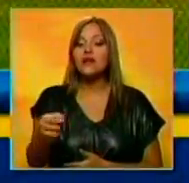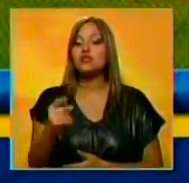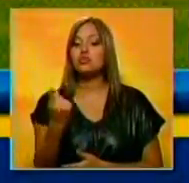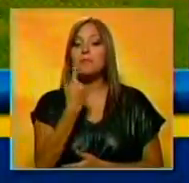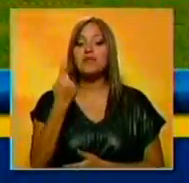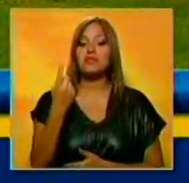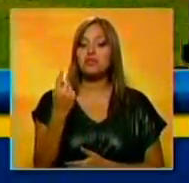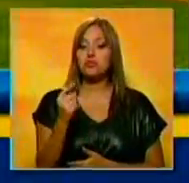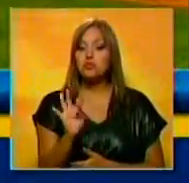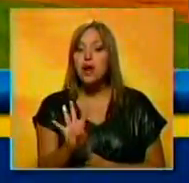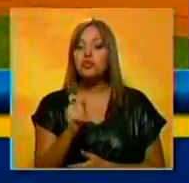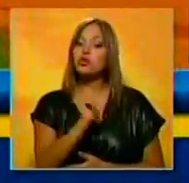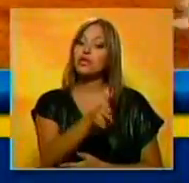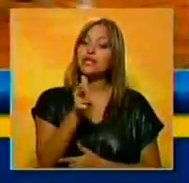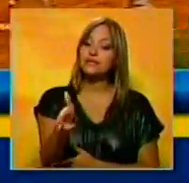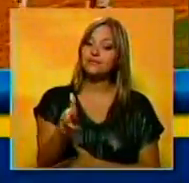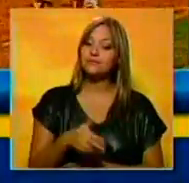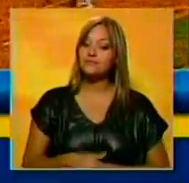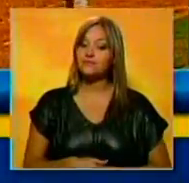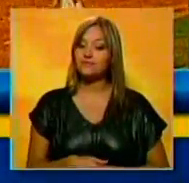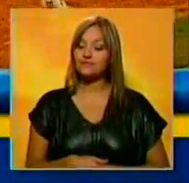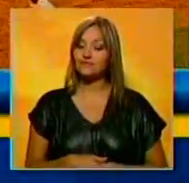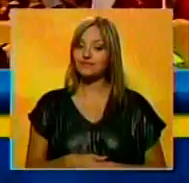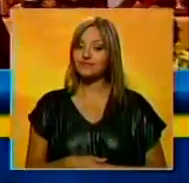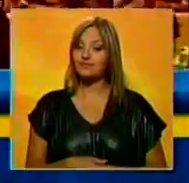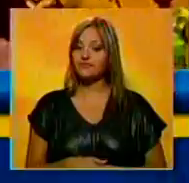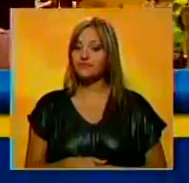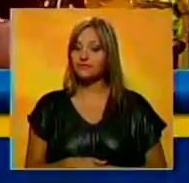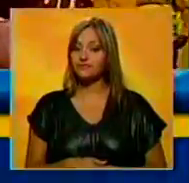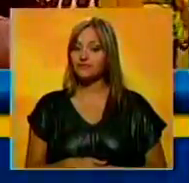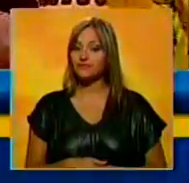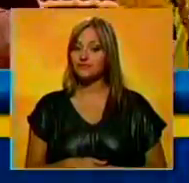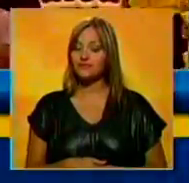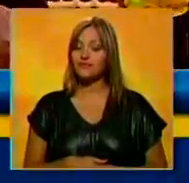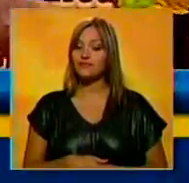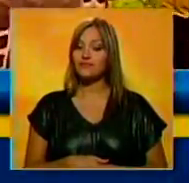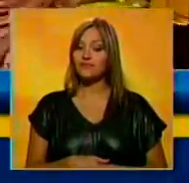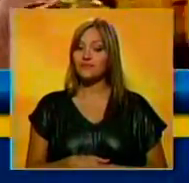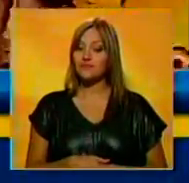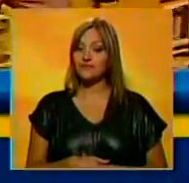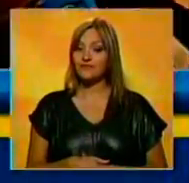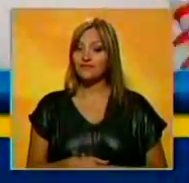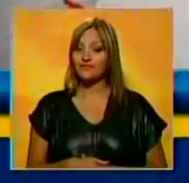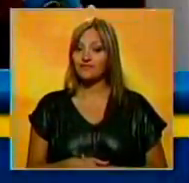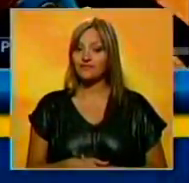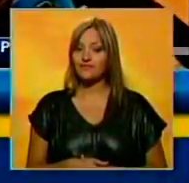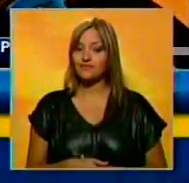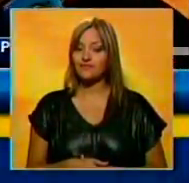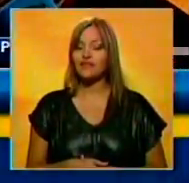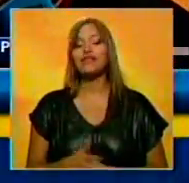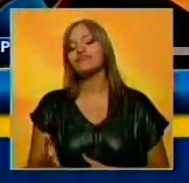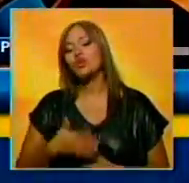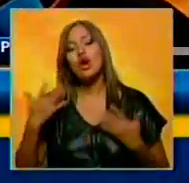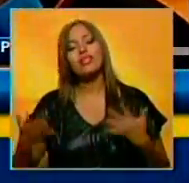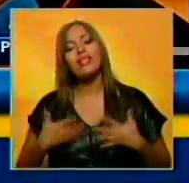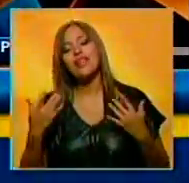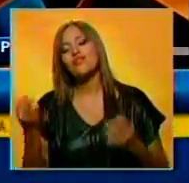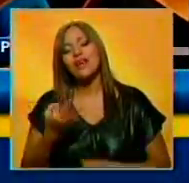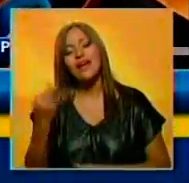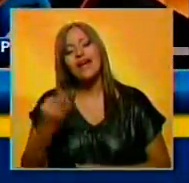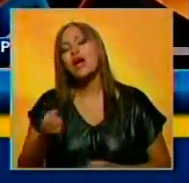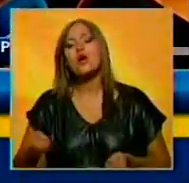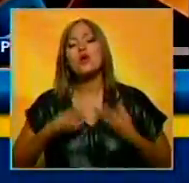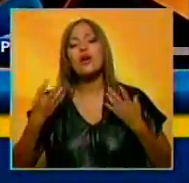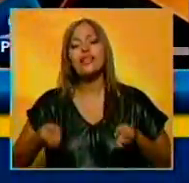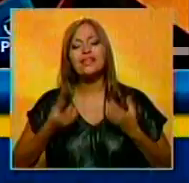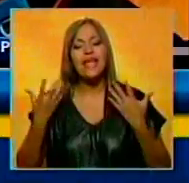hits. Pasa al segundo base, un out, tiro a primera, doble play la jugada, los Cardenales. Estaba contento, ¿verdad, Carlos?